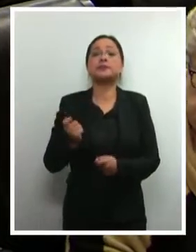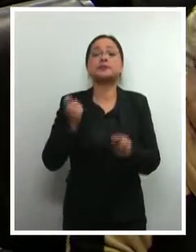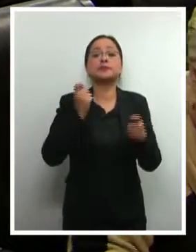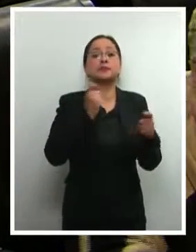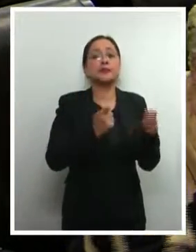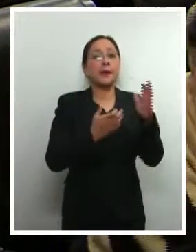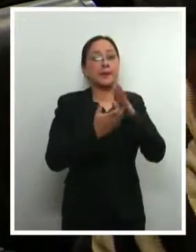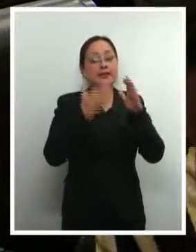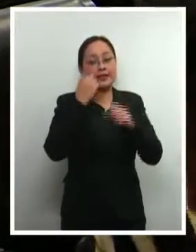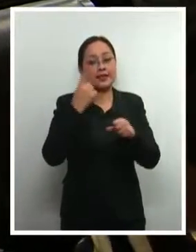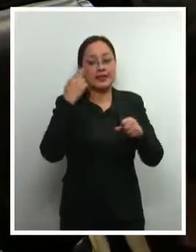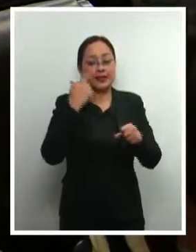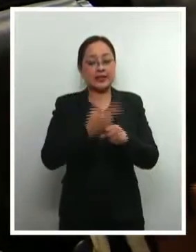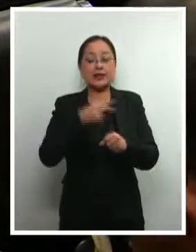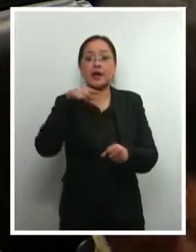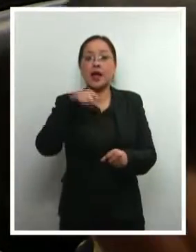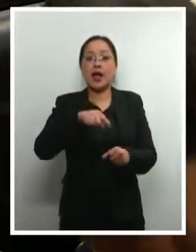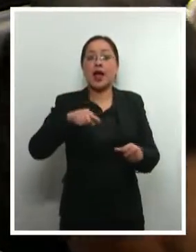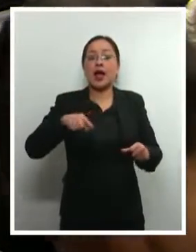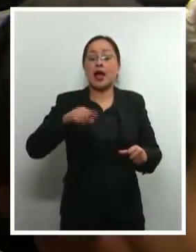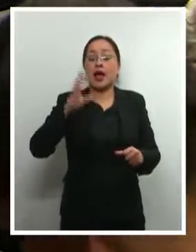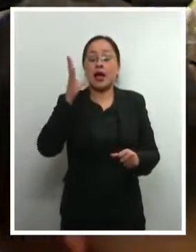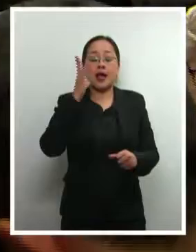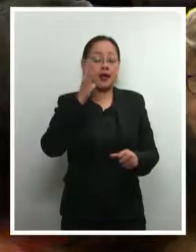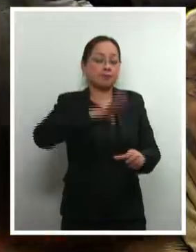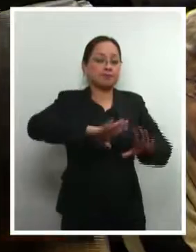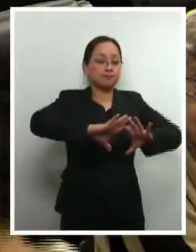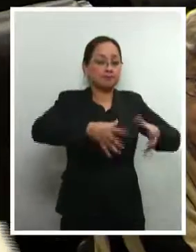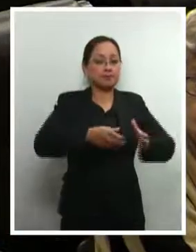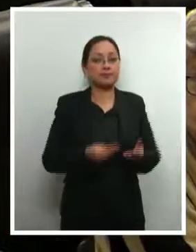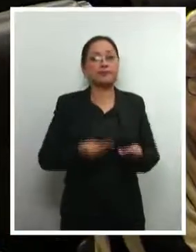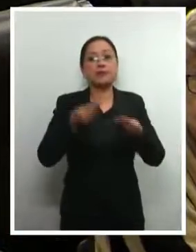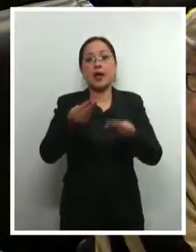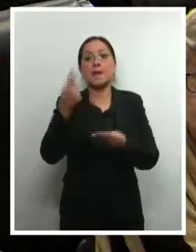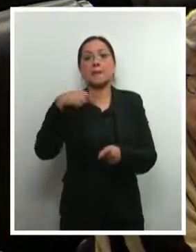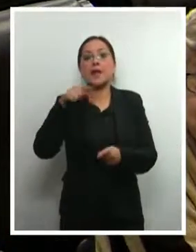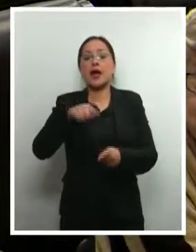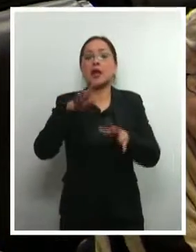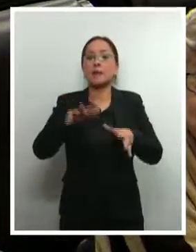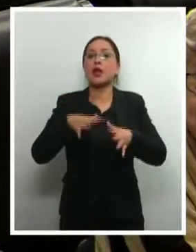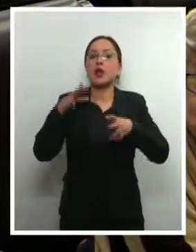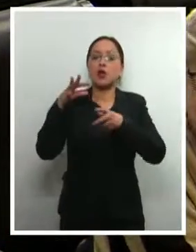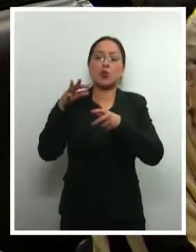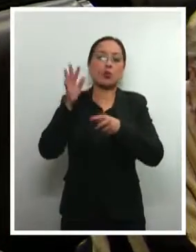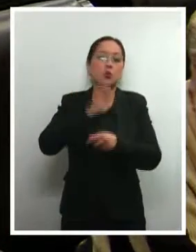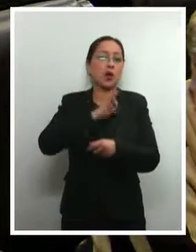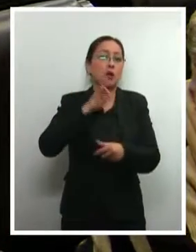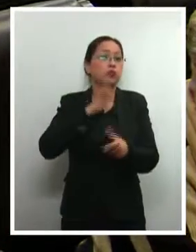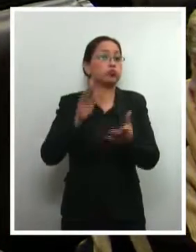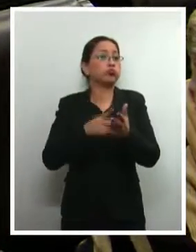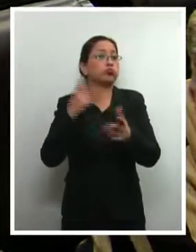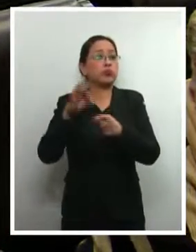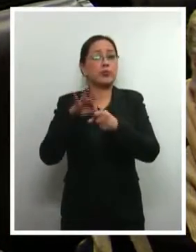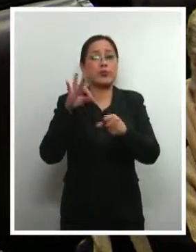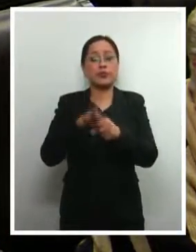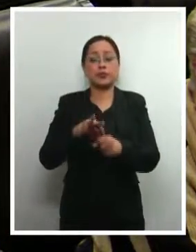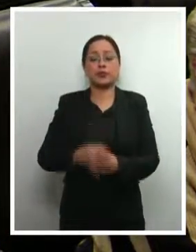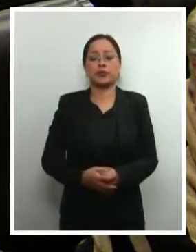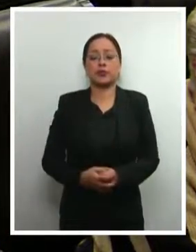mesa directiva de esta asamblea y se ponga a consideración del Pleno de este órgano